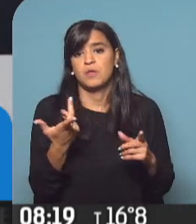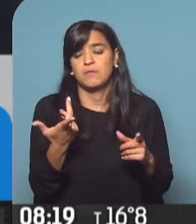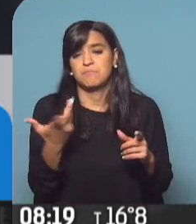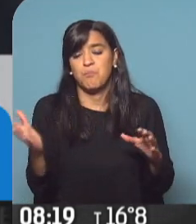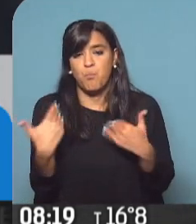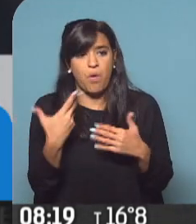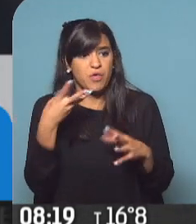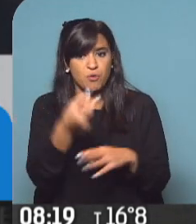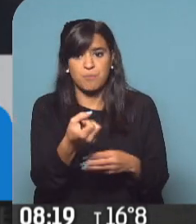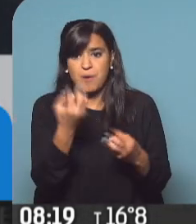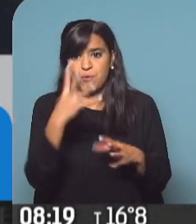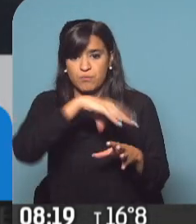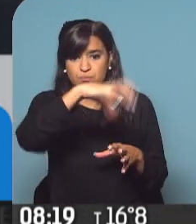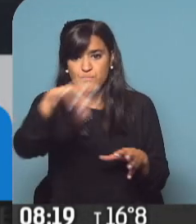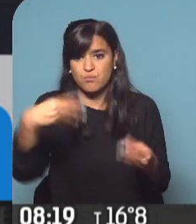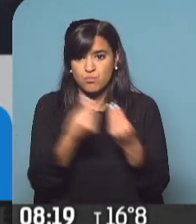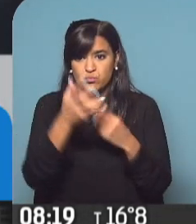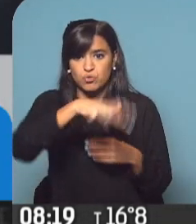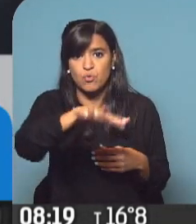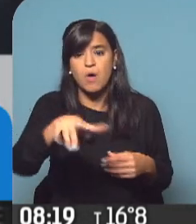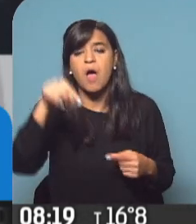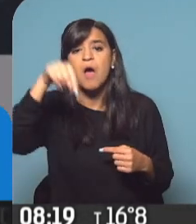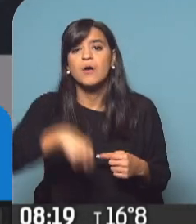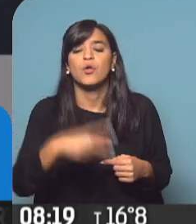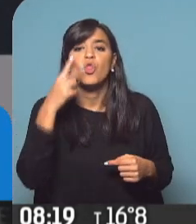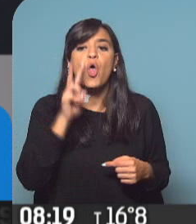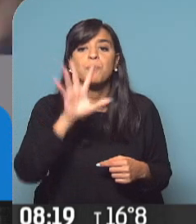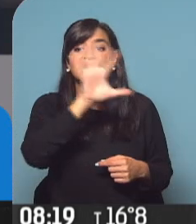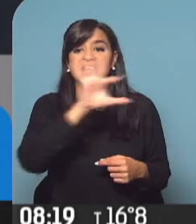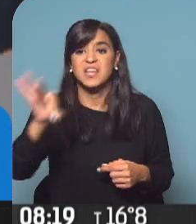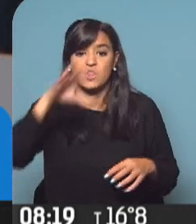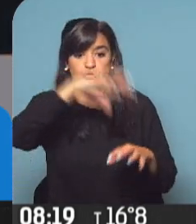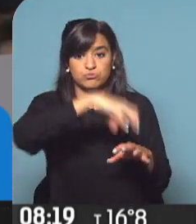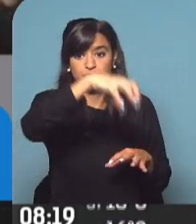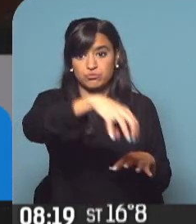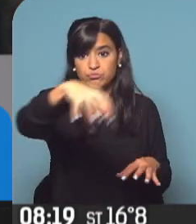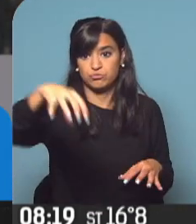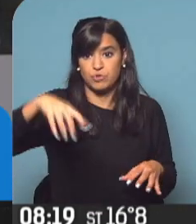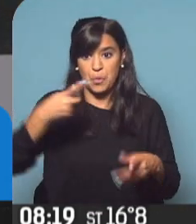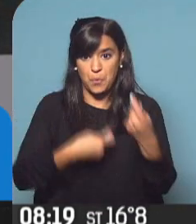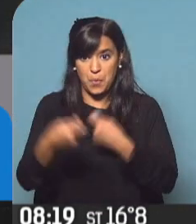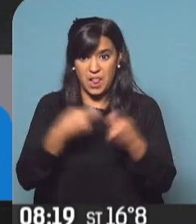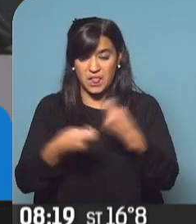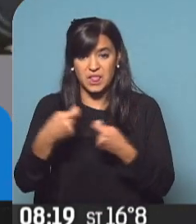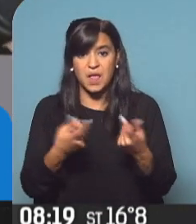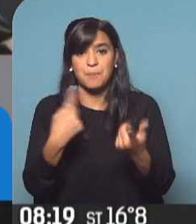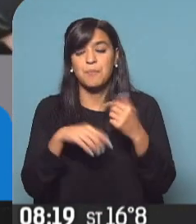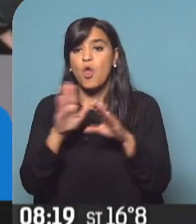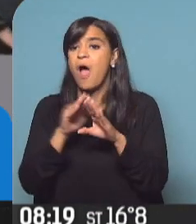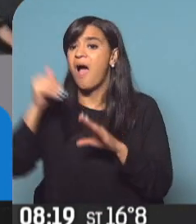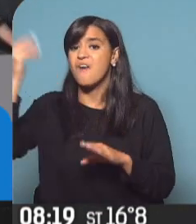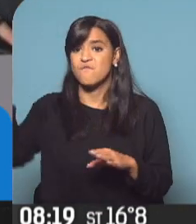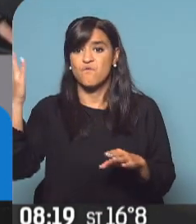y un dato importante es por ahora lo conseguís en 2500 puntos de venta pero en el país por fuera de esos 1.200